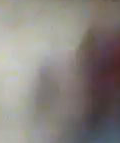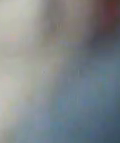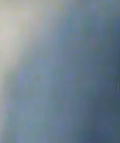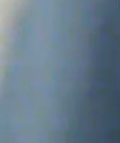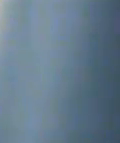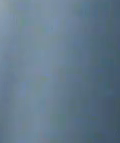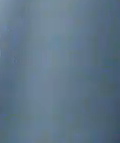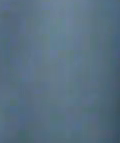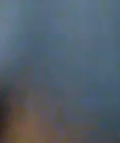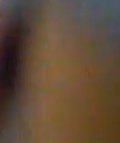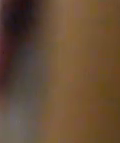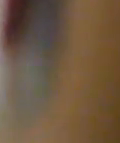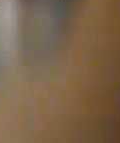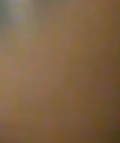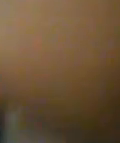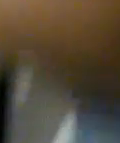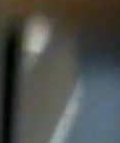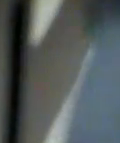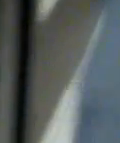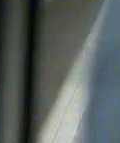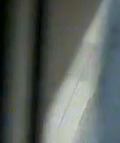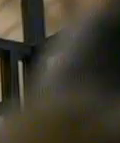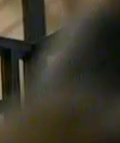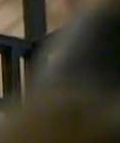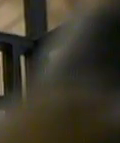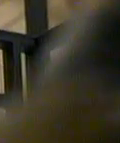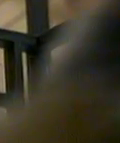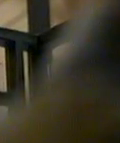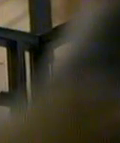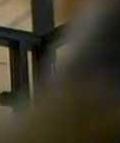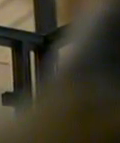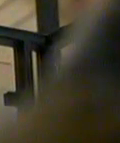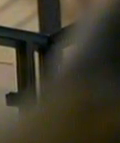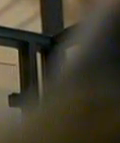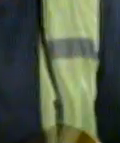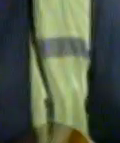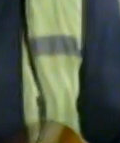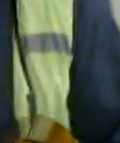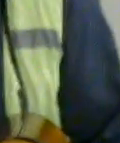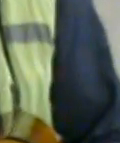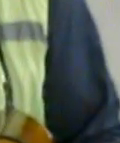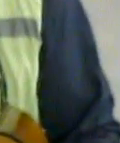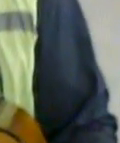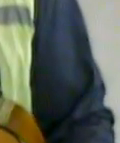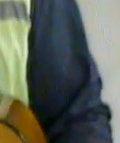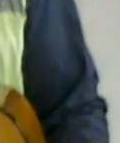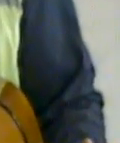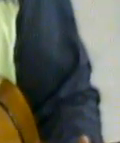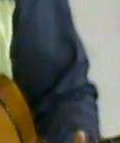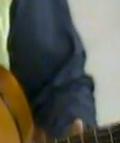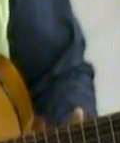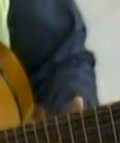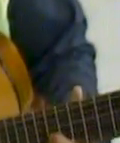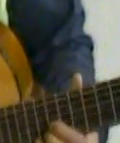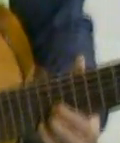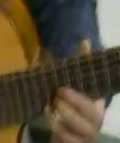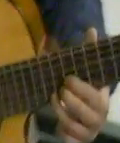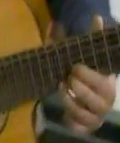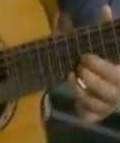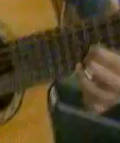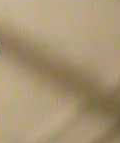Señora Mora, no caiga en mora, si nombre cargo le van a